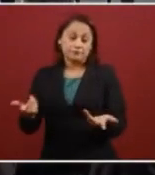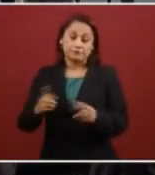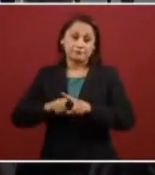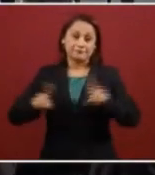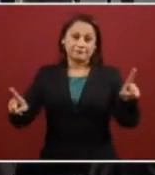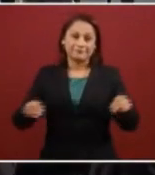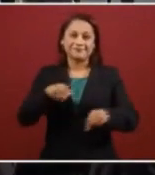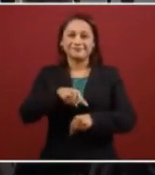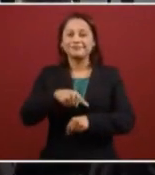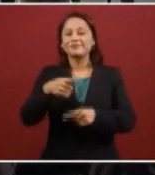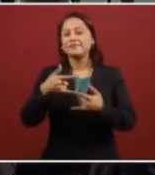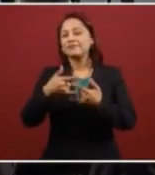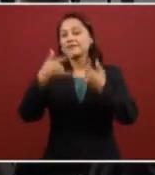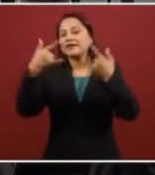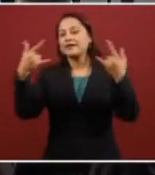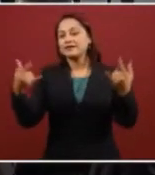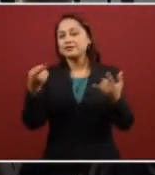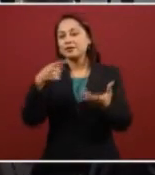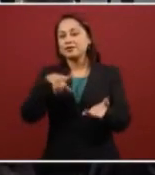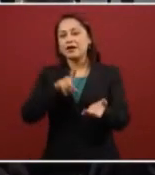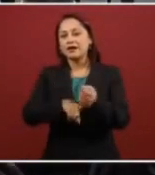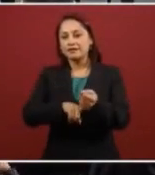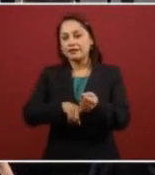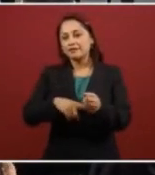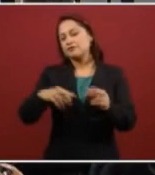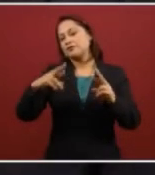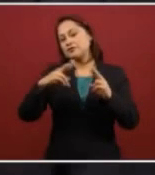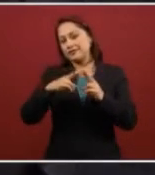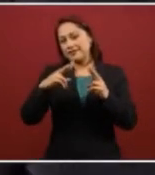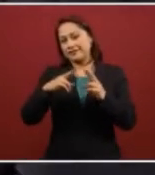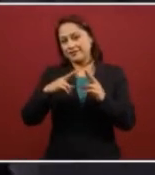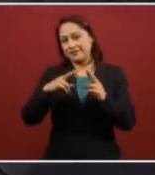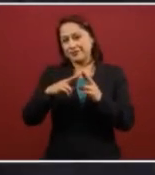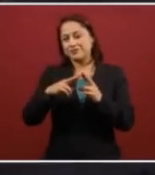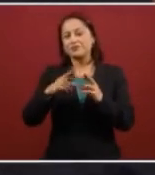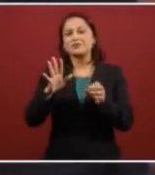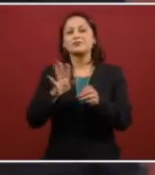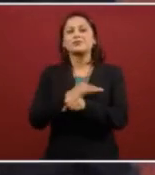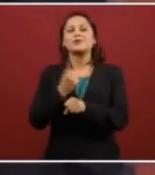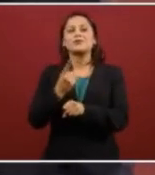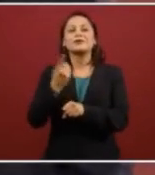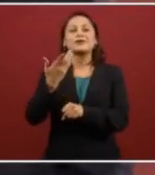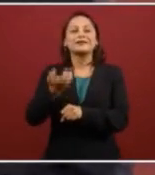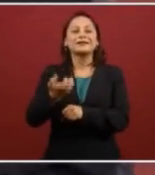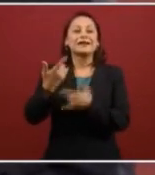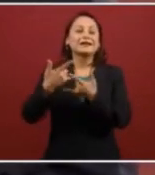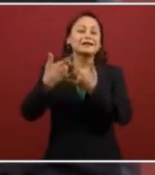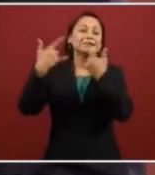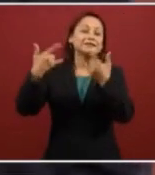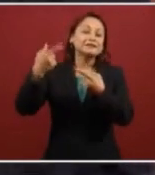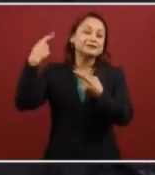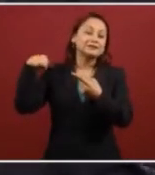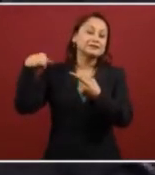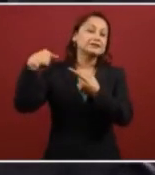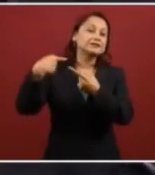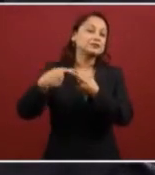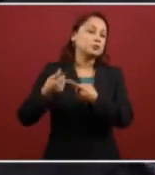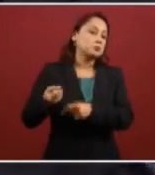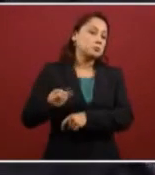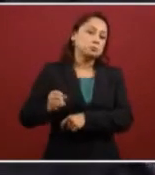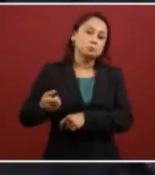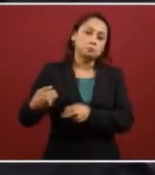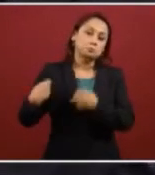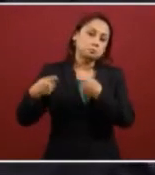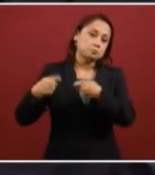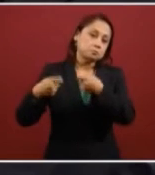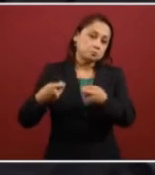religioso, es la historia de la humanidad. It's not because I'm religious, it's because it's the story of humanity. No se puede.